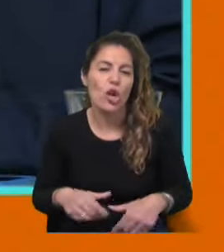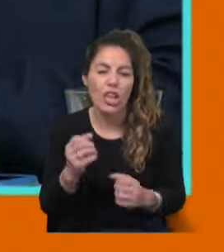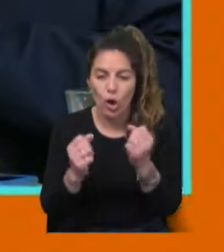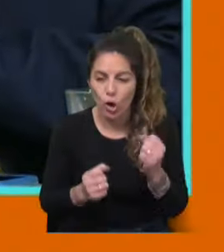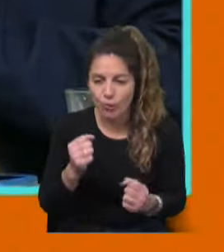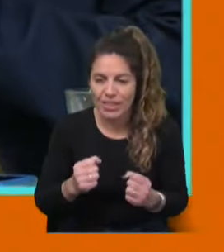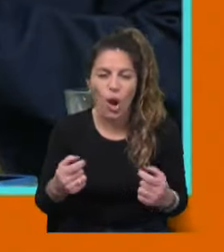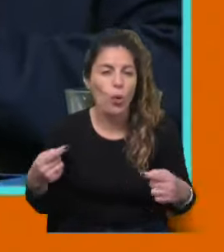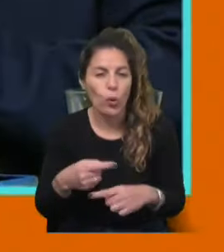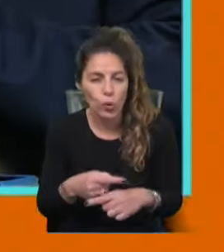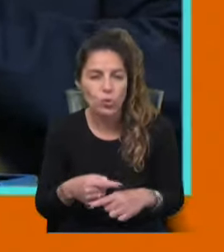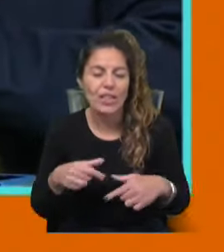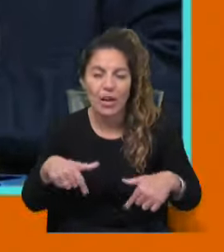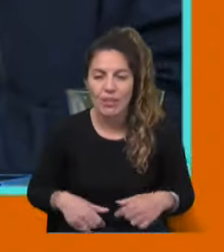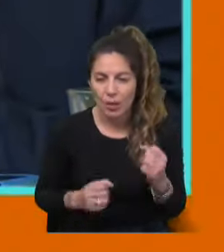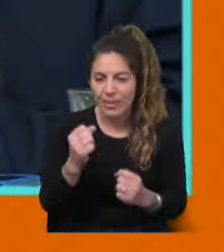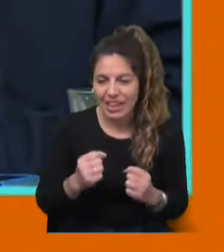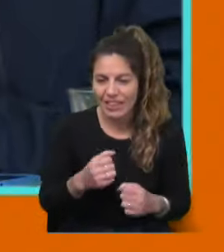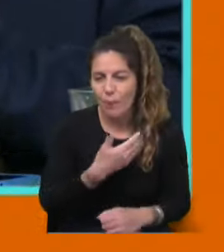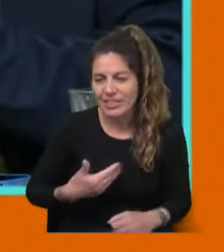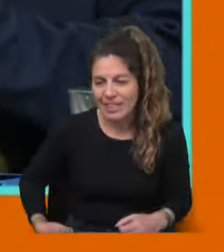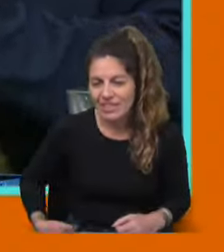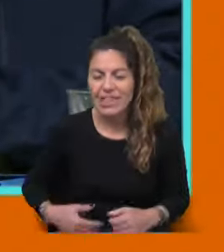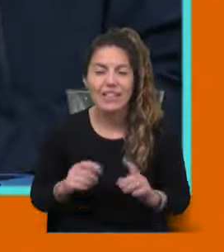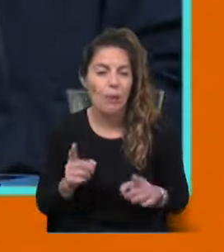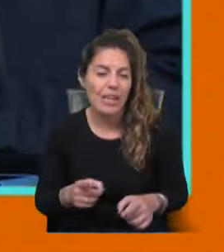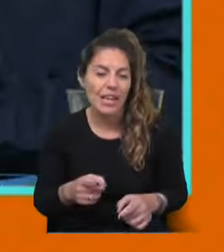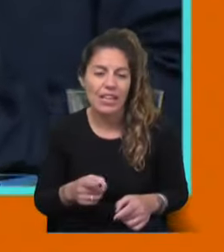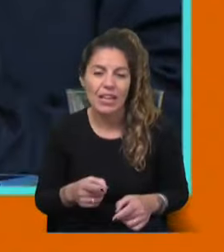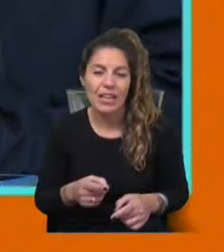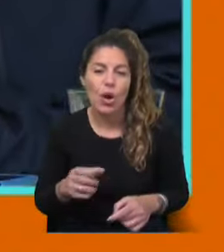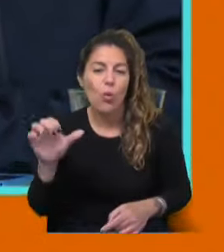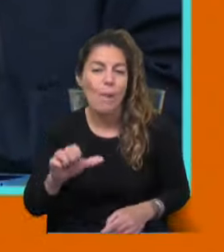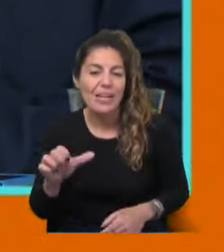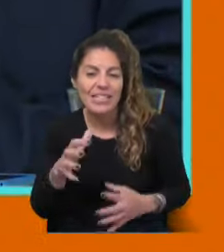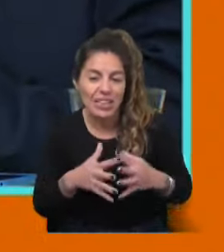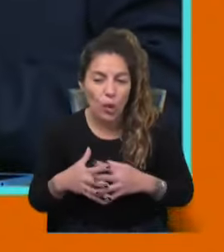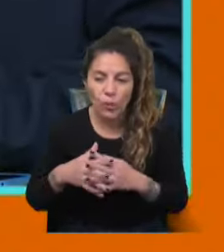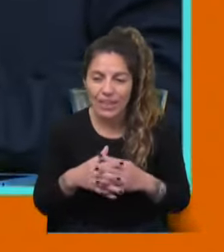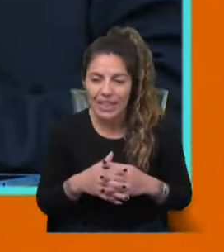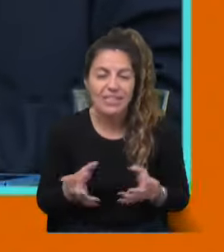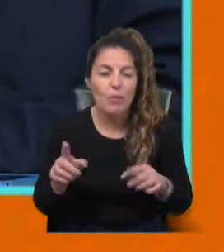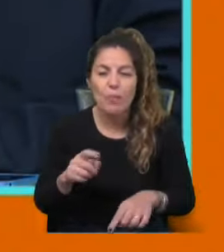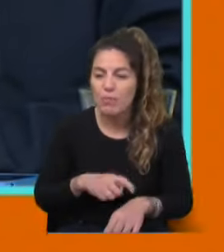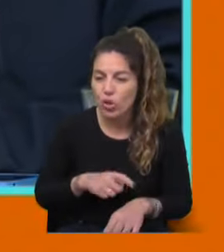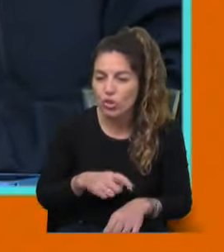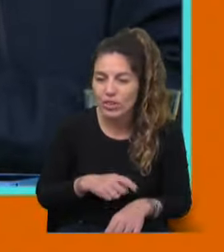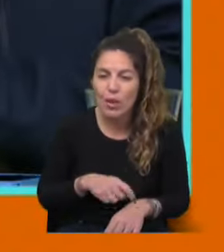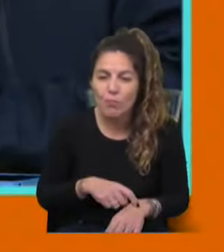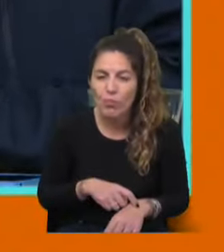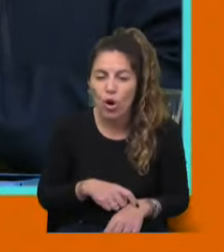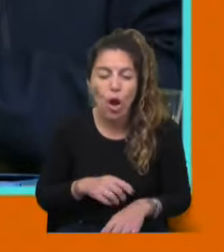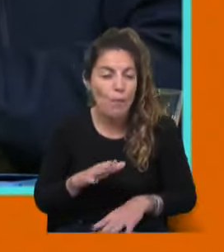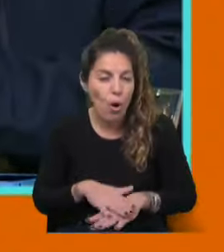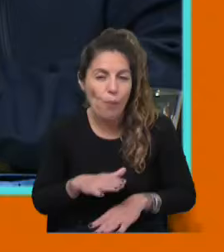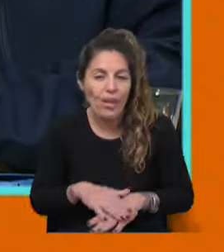momento. Después, también intereses geopolíticos, porque en eso también pesó eso, ¿no? Como decíamos, era una empresa estadounidense, pero al mismo tiempo, en un